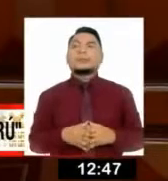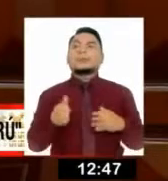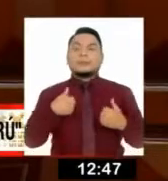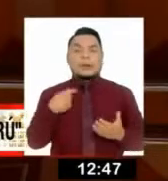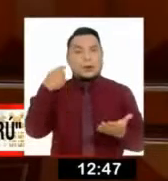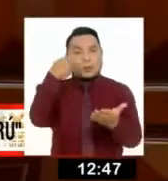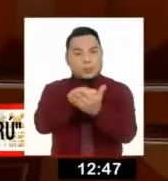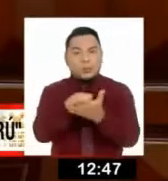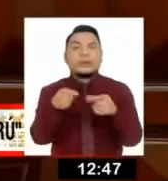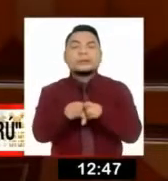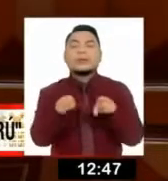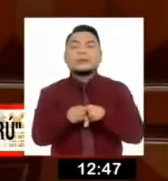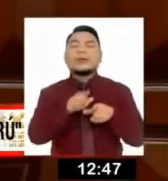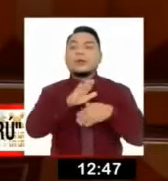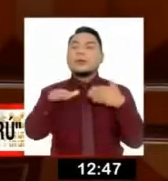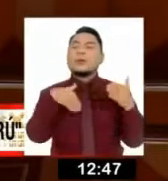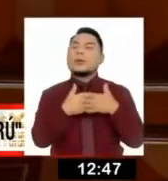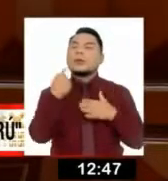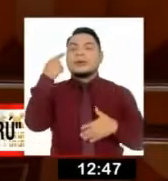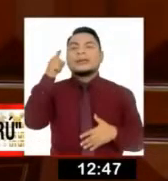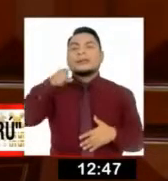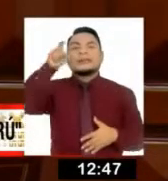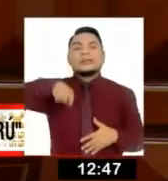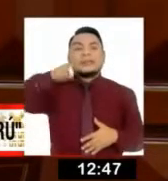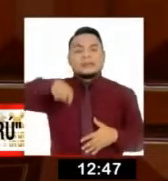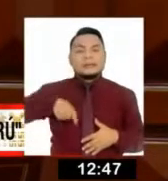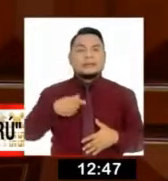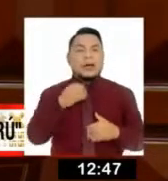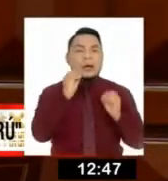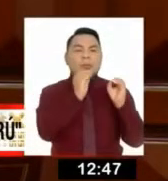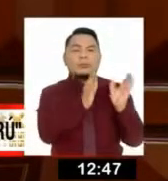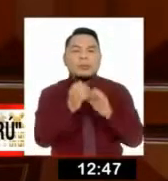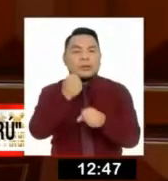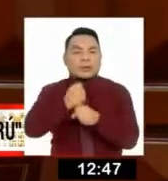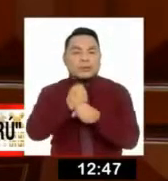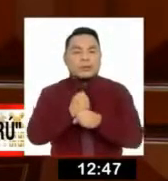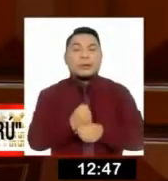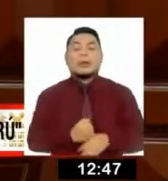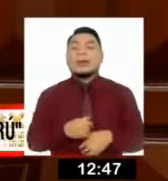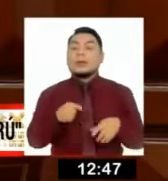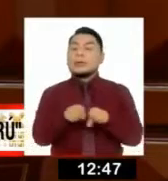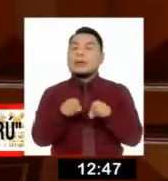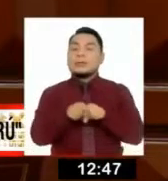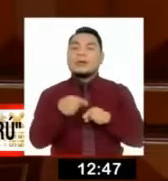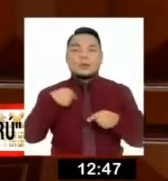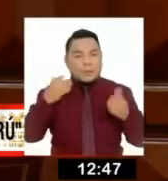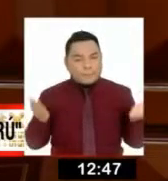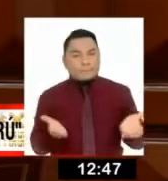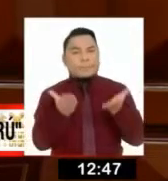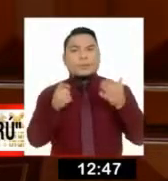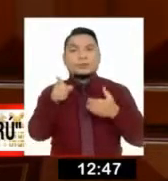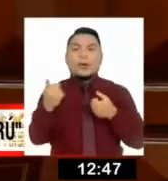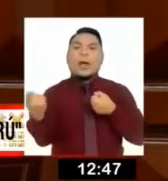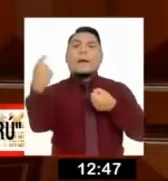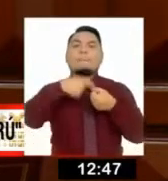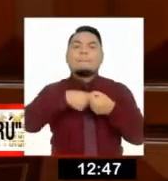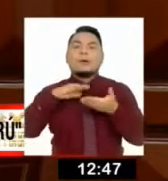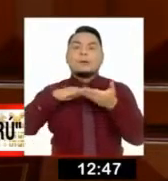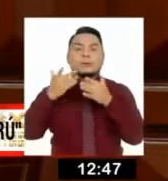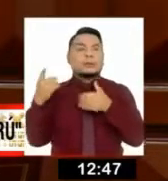Asignaremos un presupuesto para dotarlos de logística necesaria. Asimismo, promoveremos su participación en